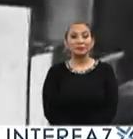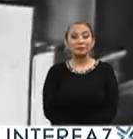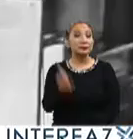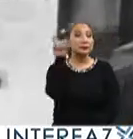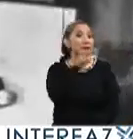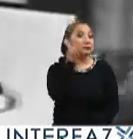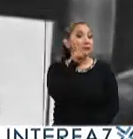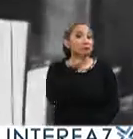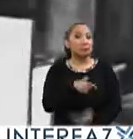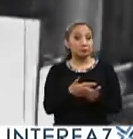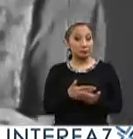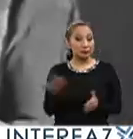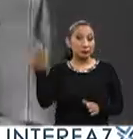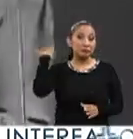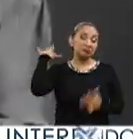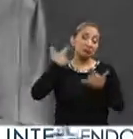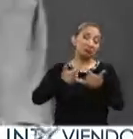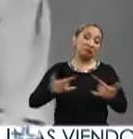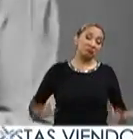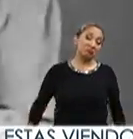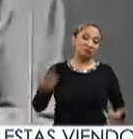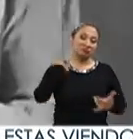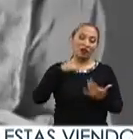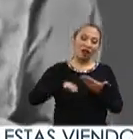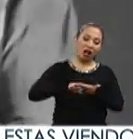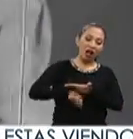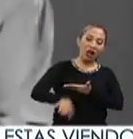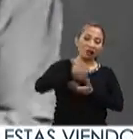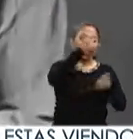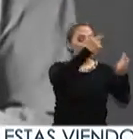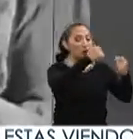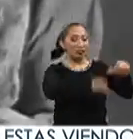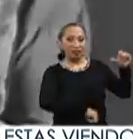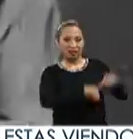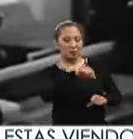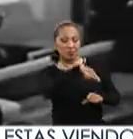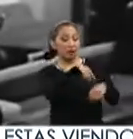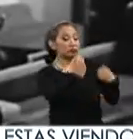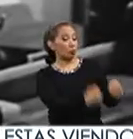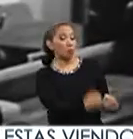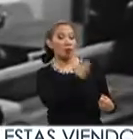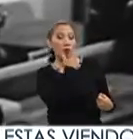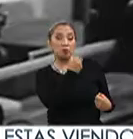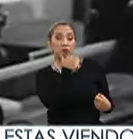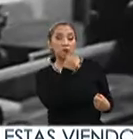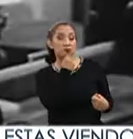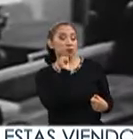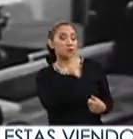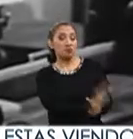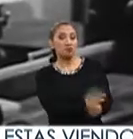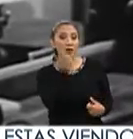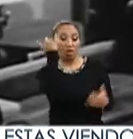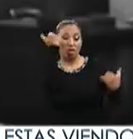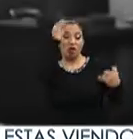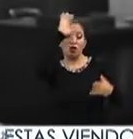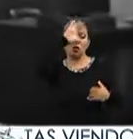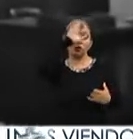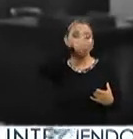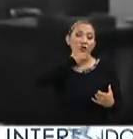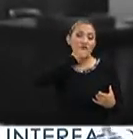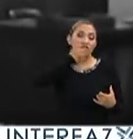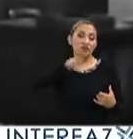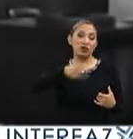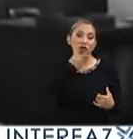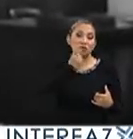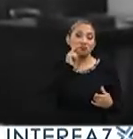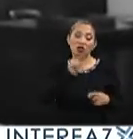Las mujeres han sido históricamente relegadas de ciertas actividades y profesiones por factores culturales y roles